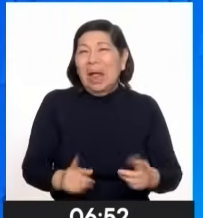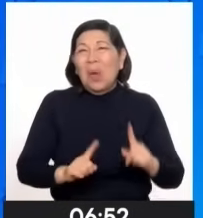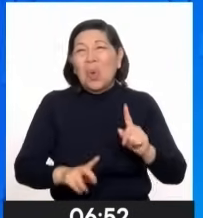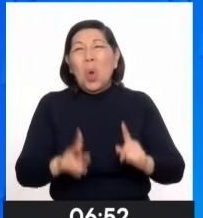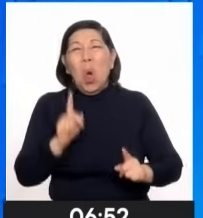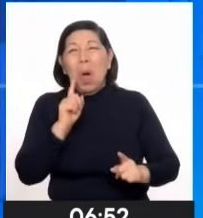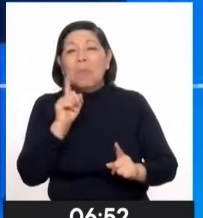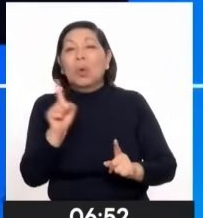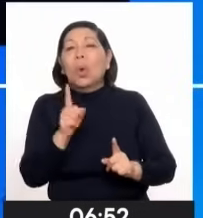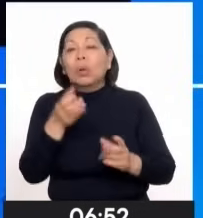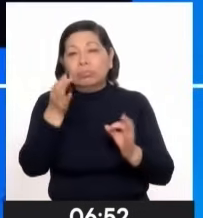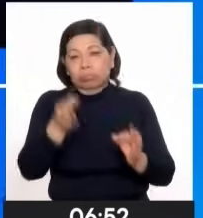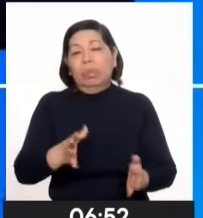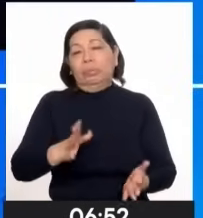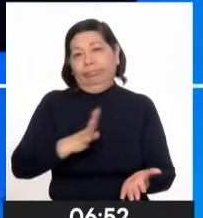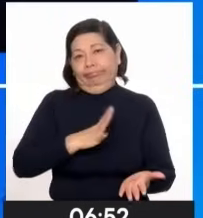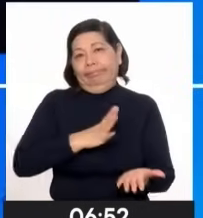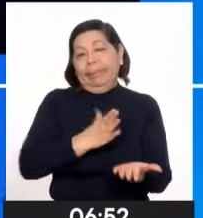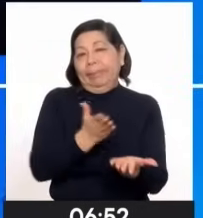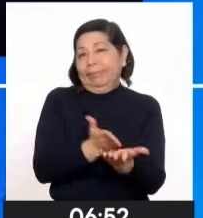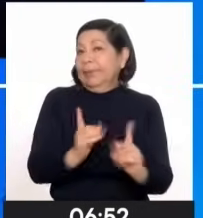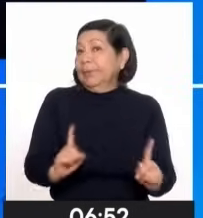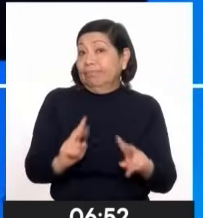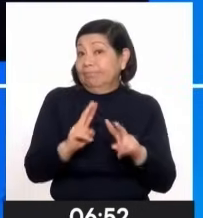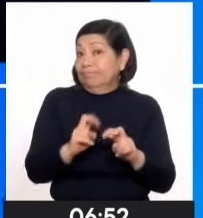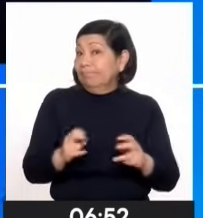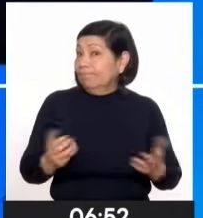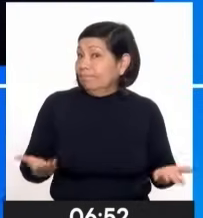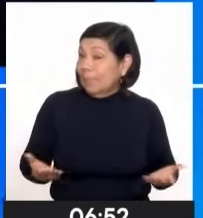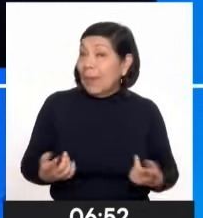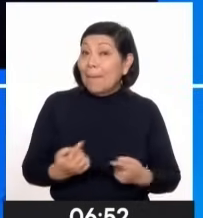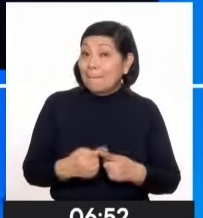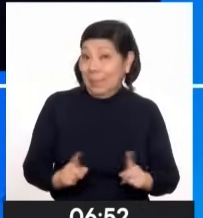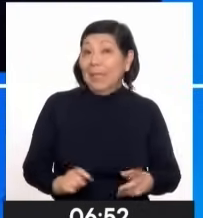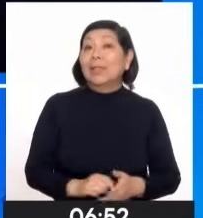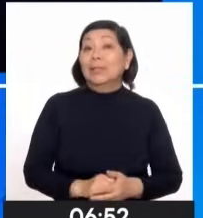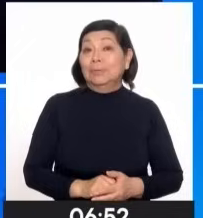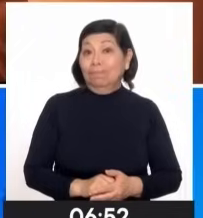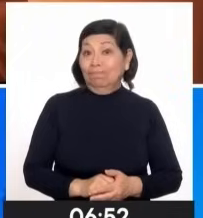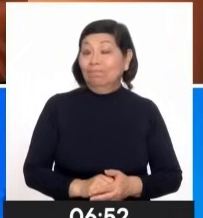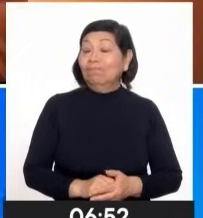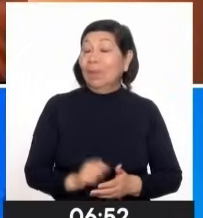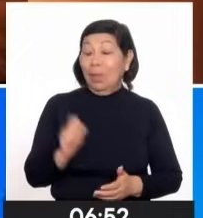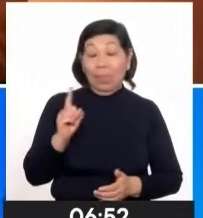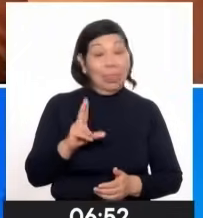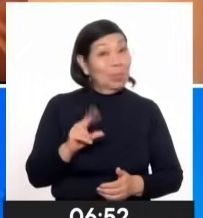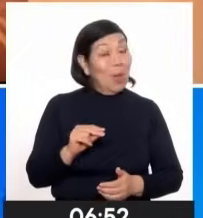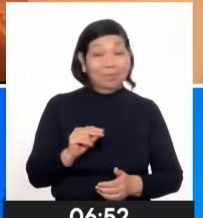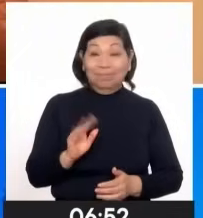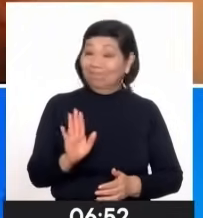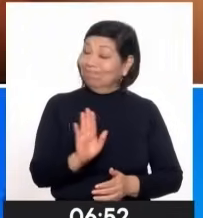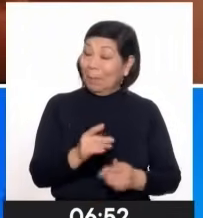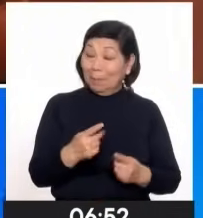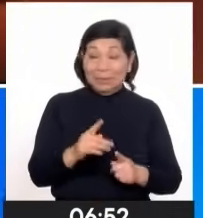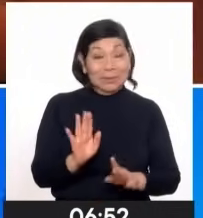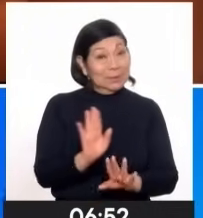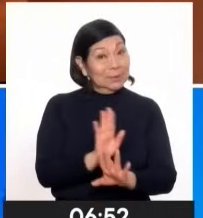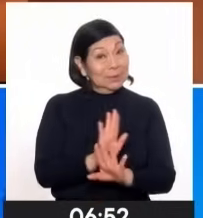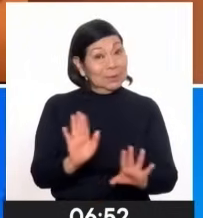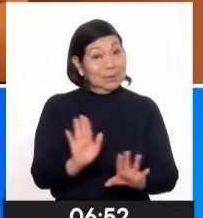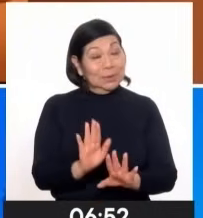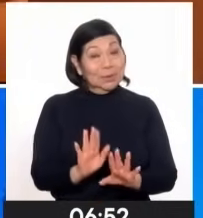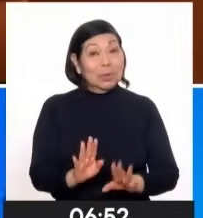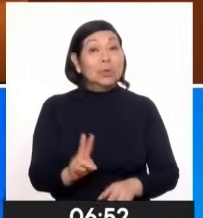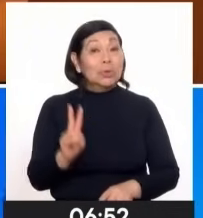según la versión policial va a ser motivo de investigación pero sin duda alguna son situaciones que no se deben permitir son